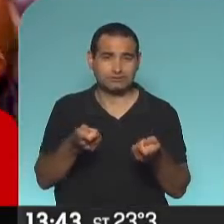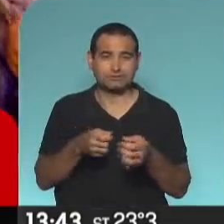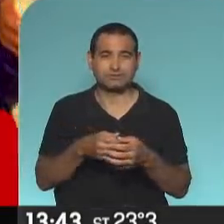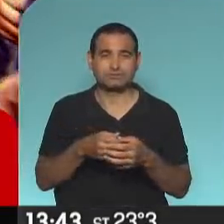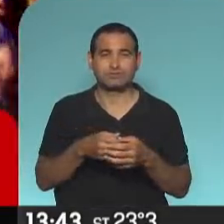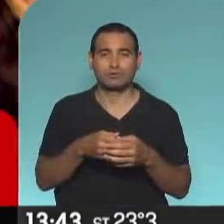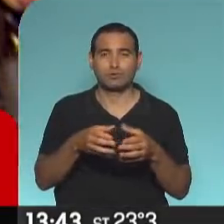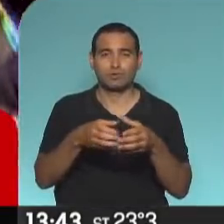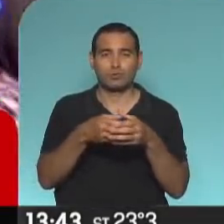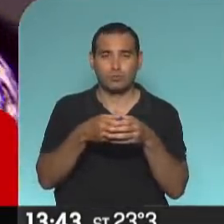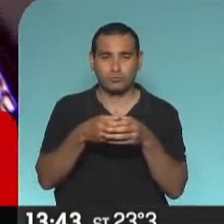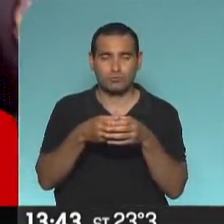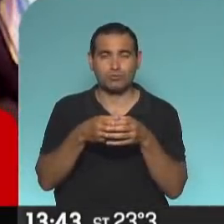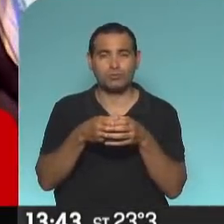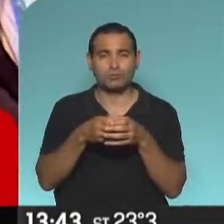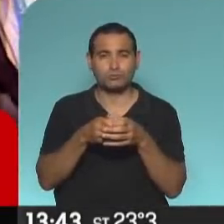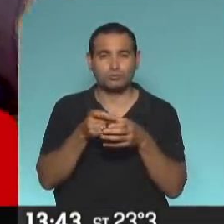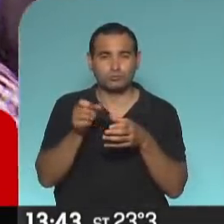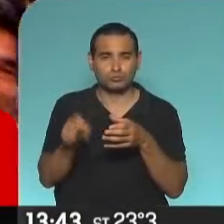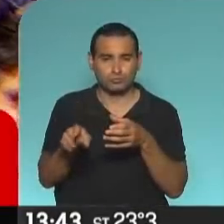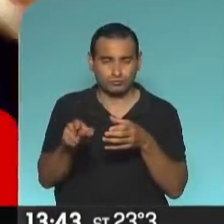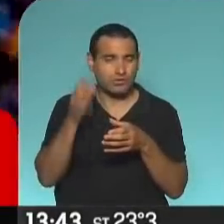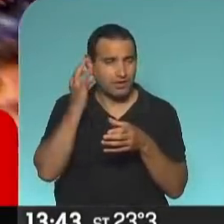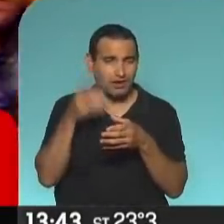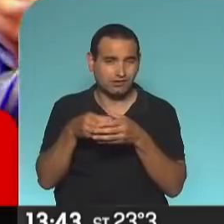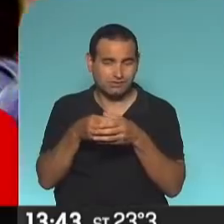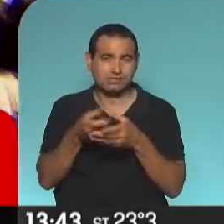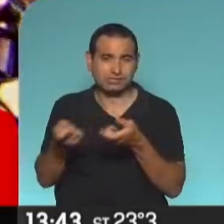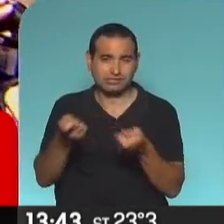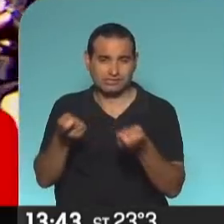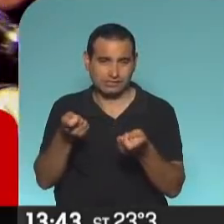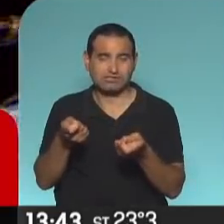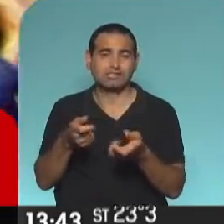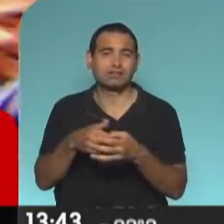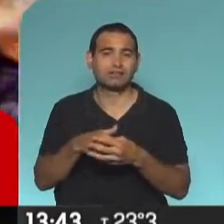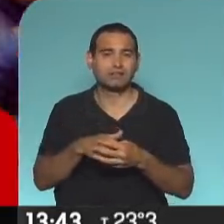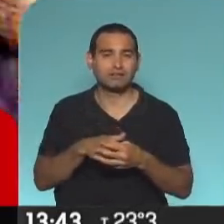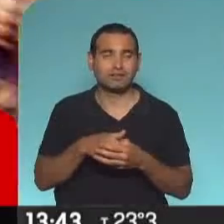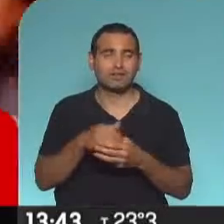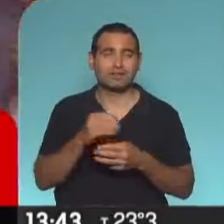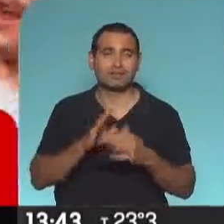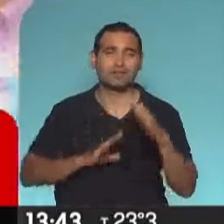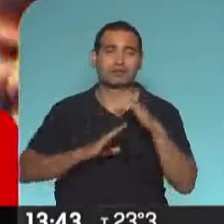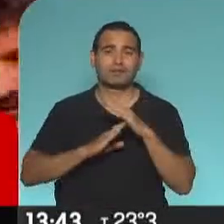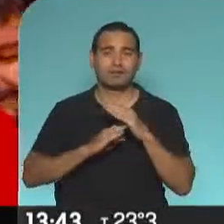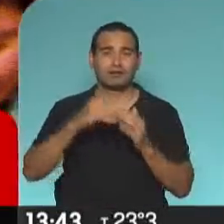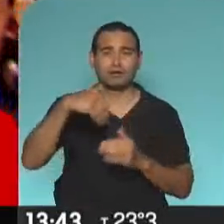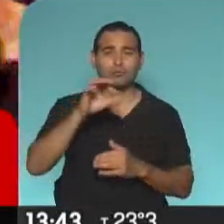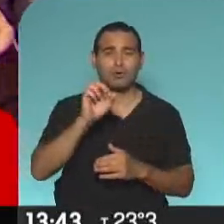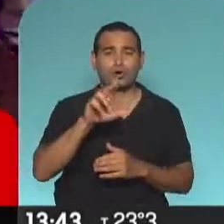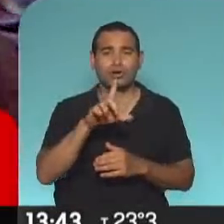gente, ¿no? Sus más cercanos, que quizás la cabeza sea Matías